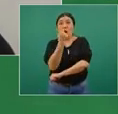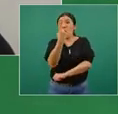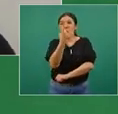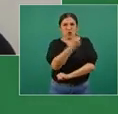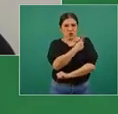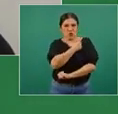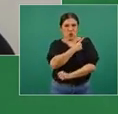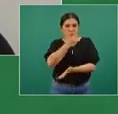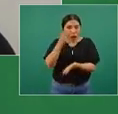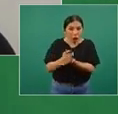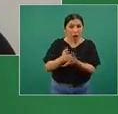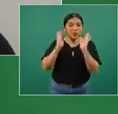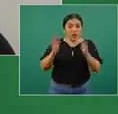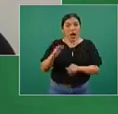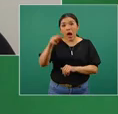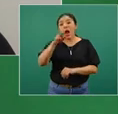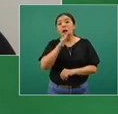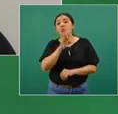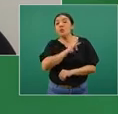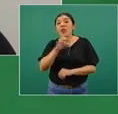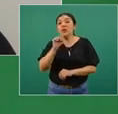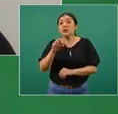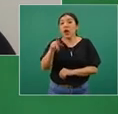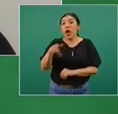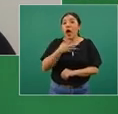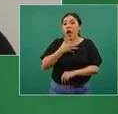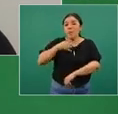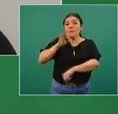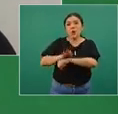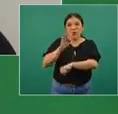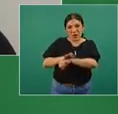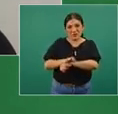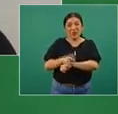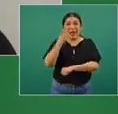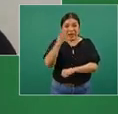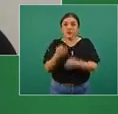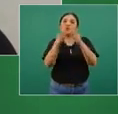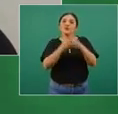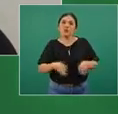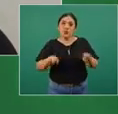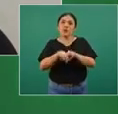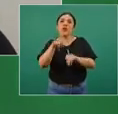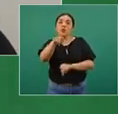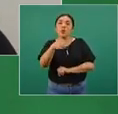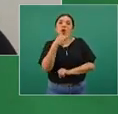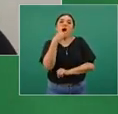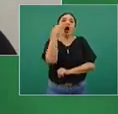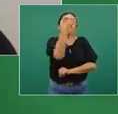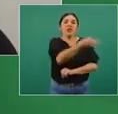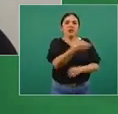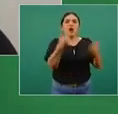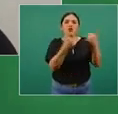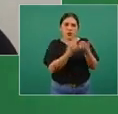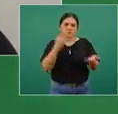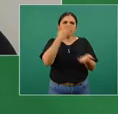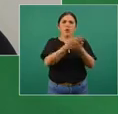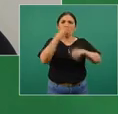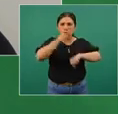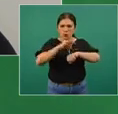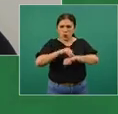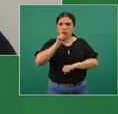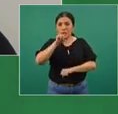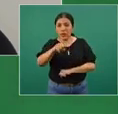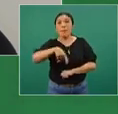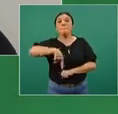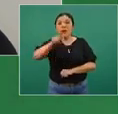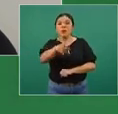bueno, esperaríamos obviamente hubiera habido ya una protección. Entonces sí es importante demandar la consulta médica, pero además en la